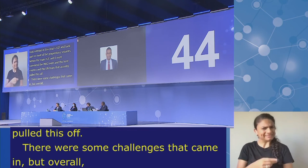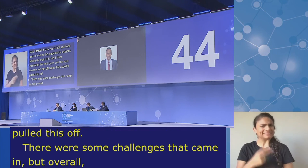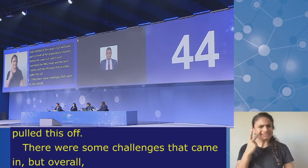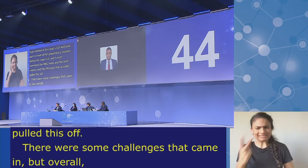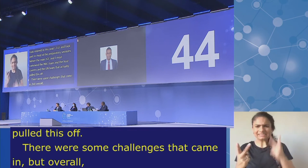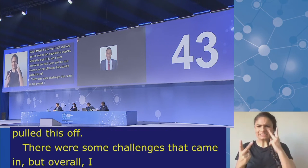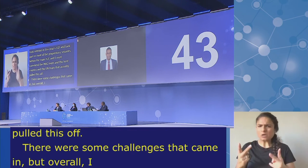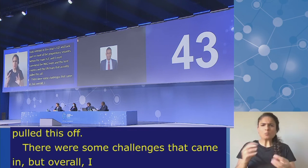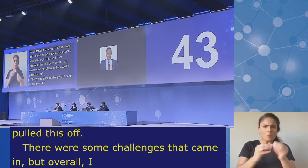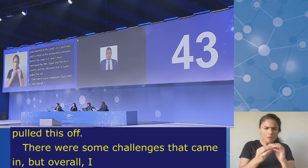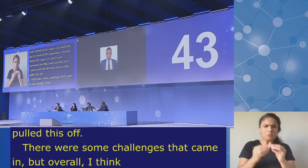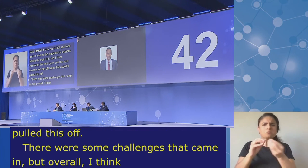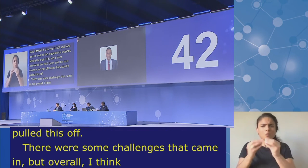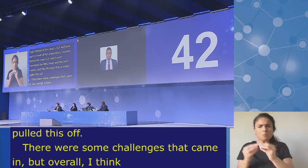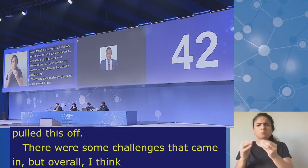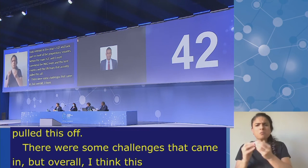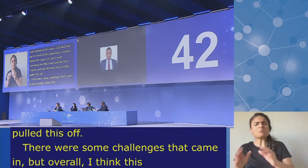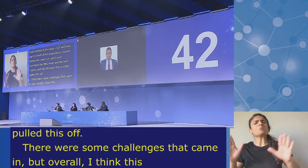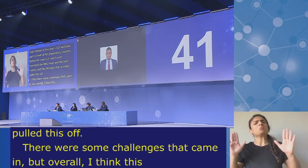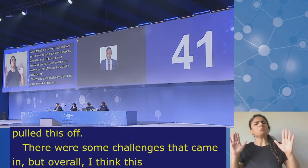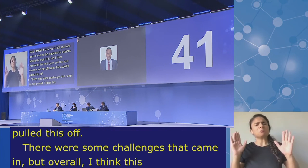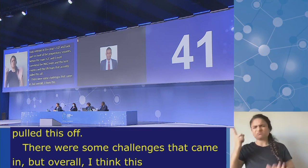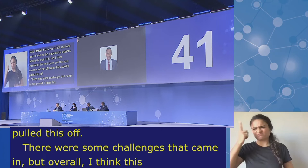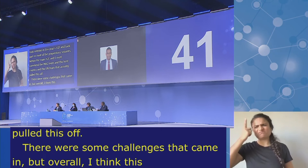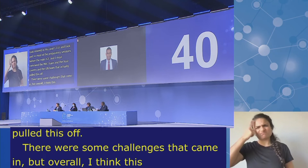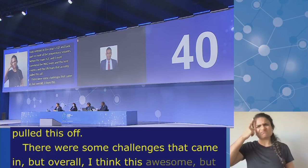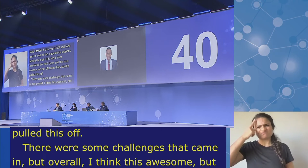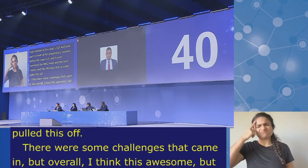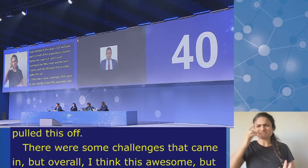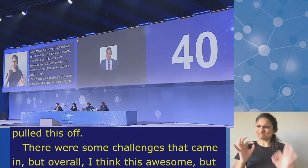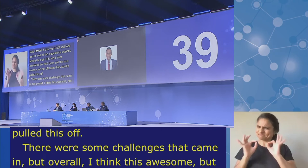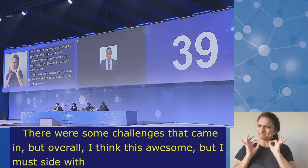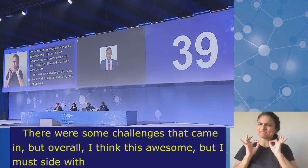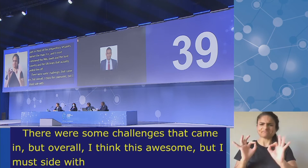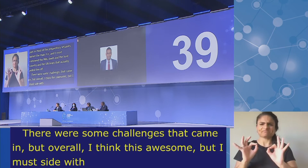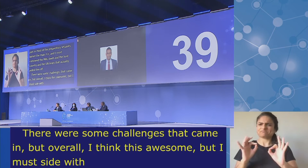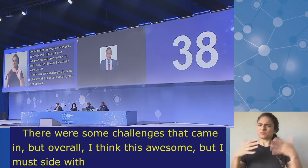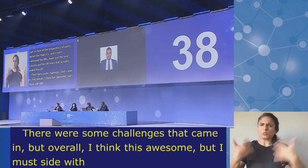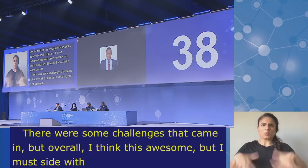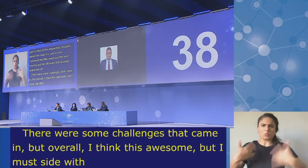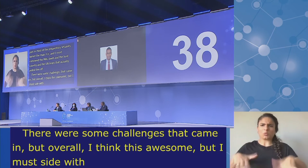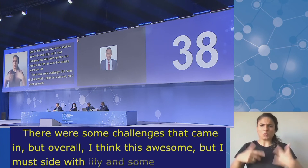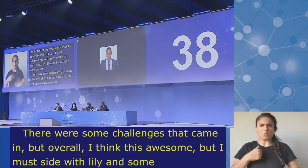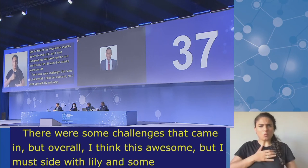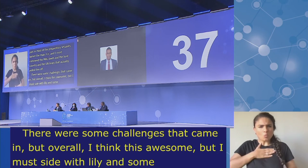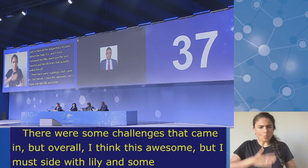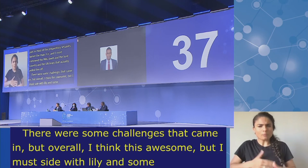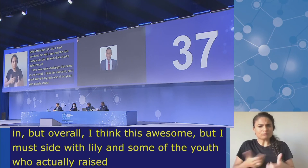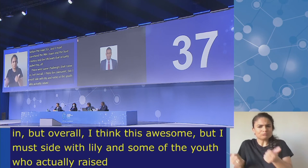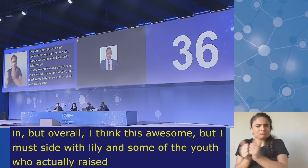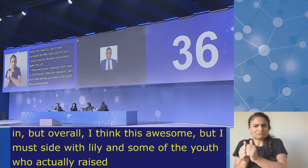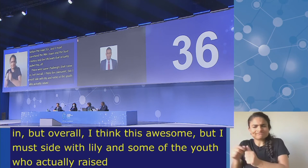país anfitrión y al equipo de la ONU por haber realizado todo esto de una manera